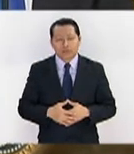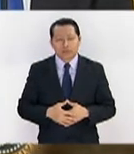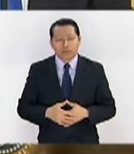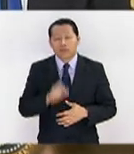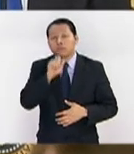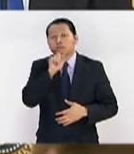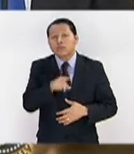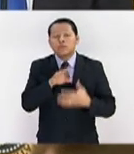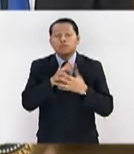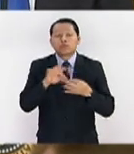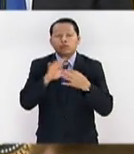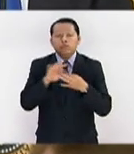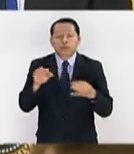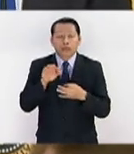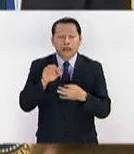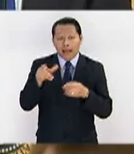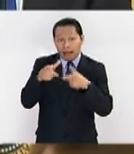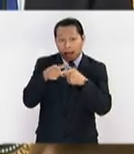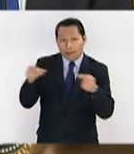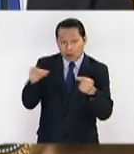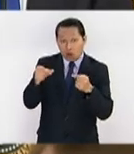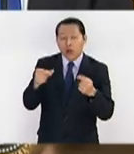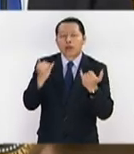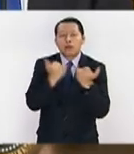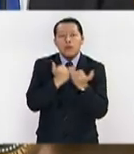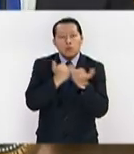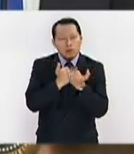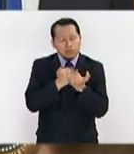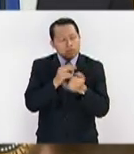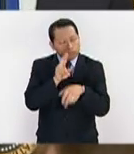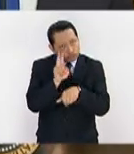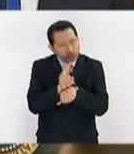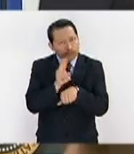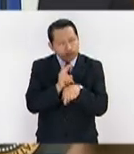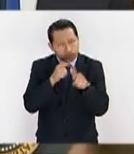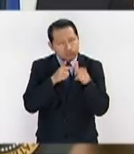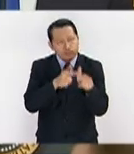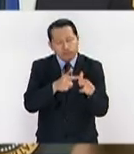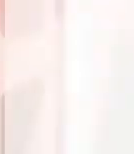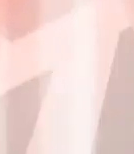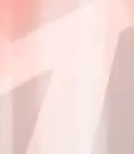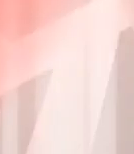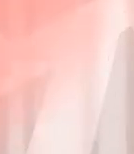Agregó también que desde Japón le va a dar seguimiento a este lamentable caso.